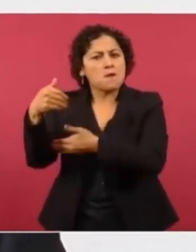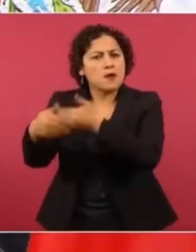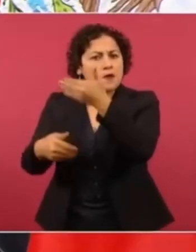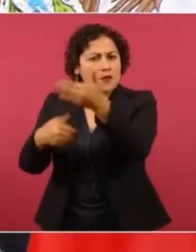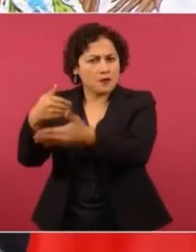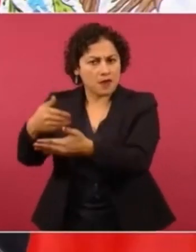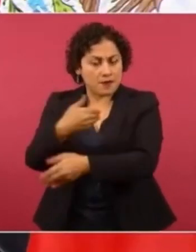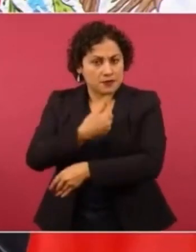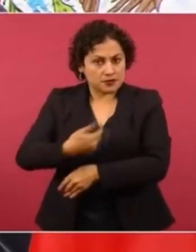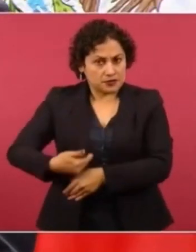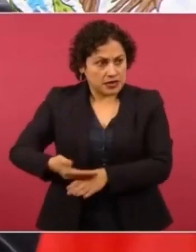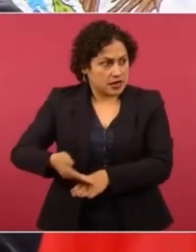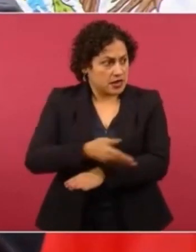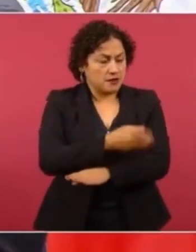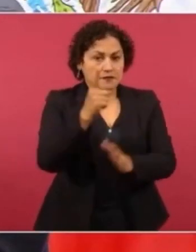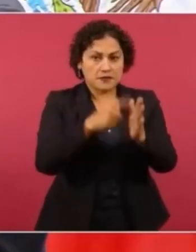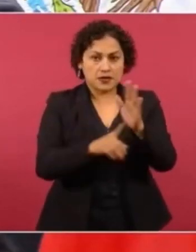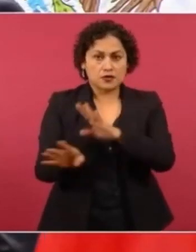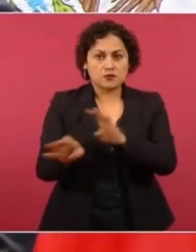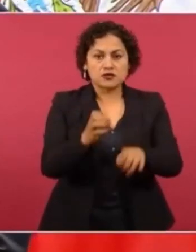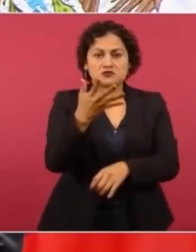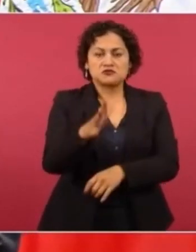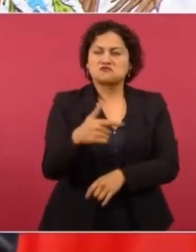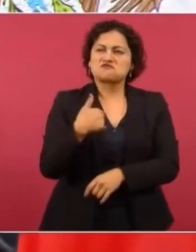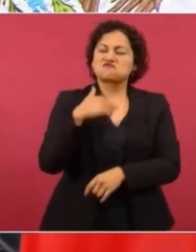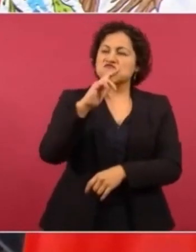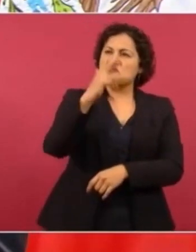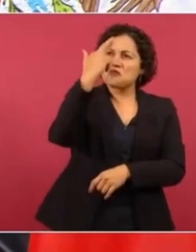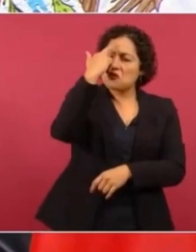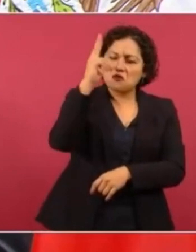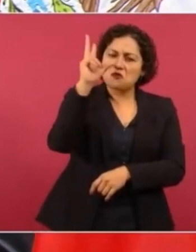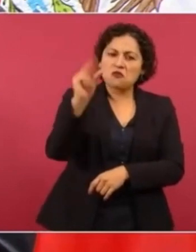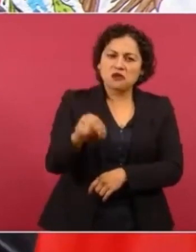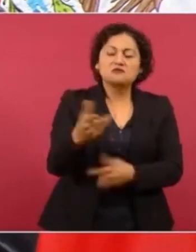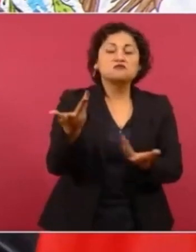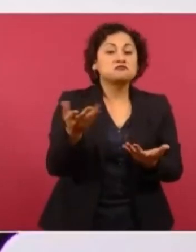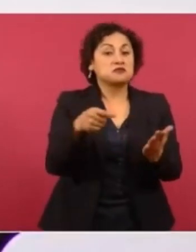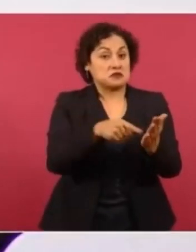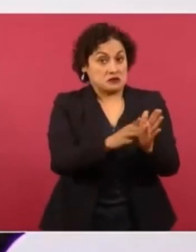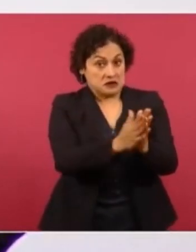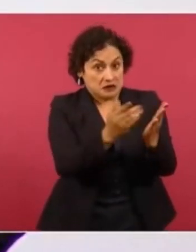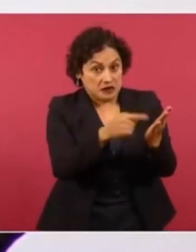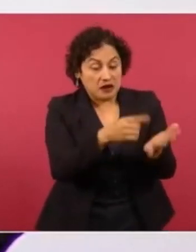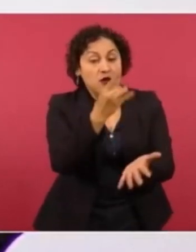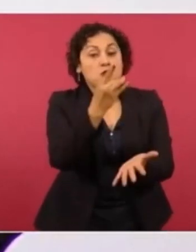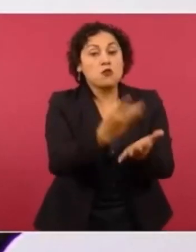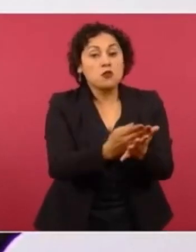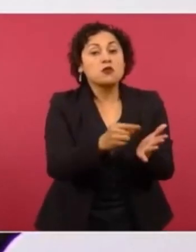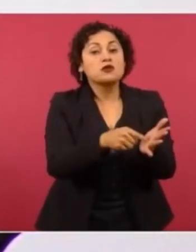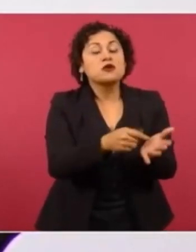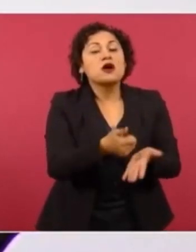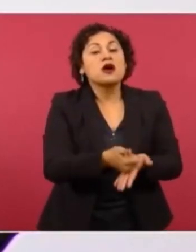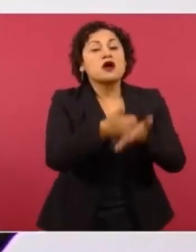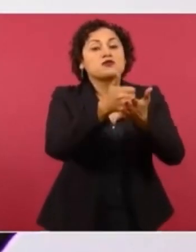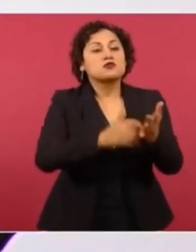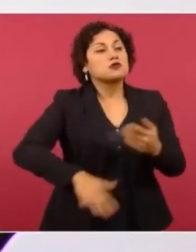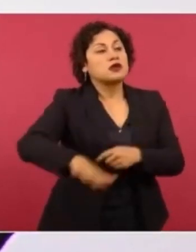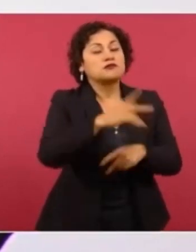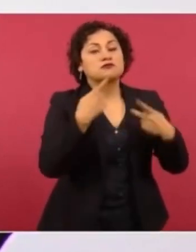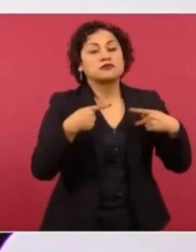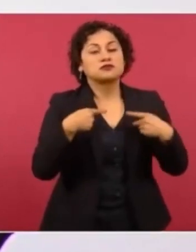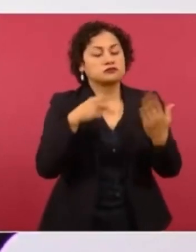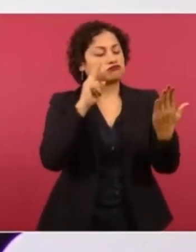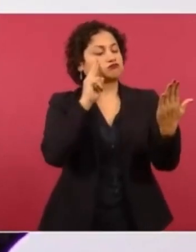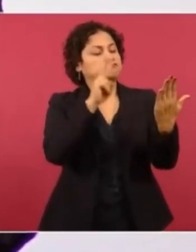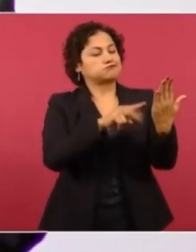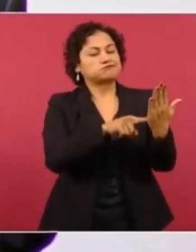1910 con él se desbordaron todas las pasiones que la política suele generar en el ser humano y se